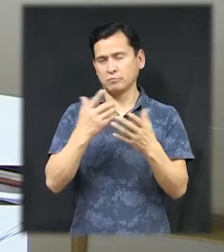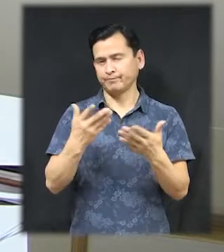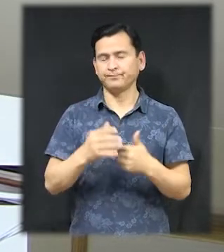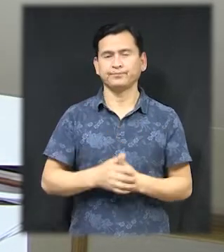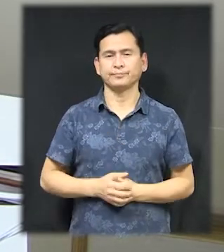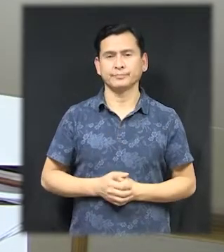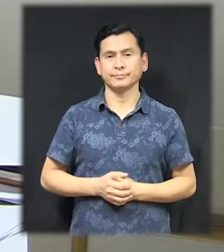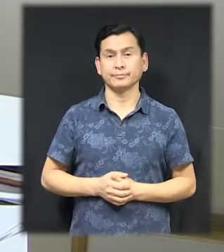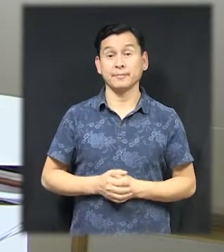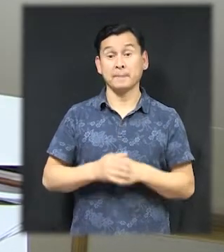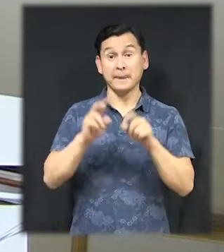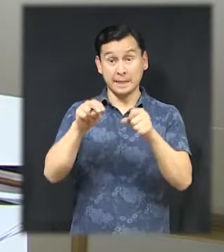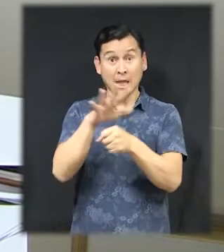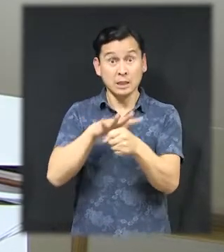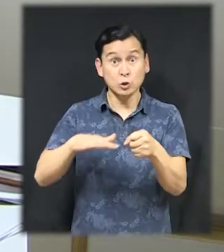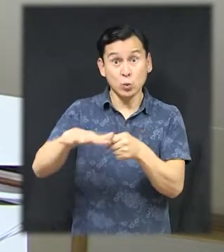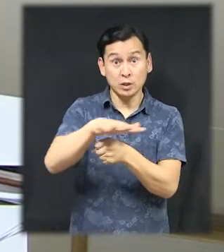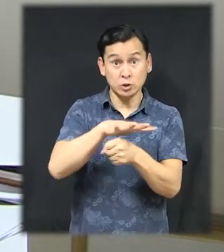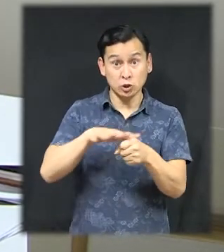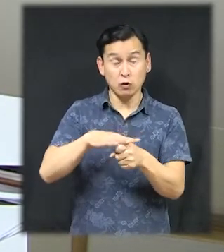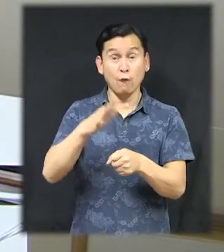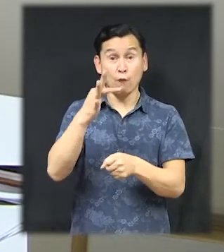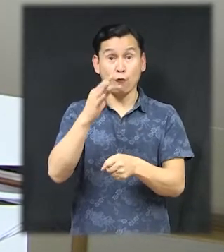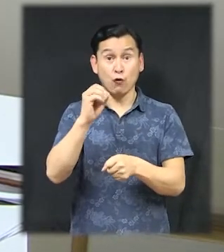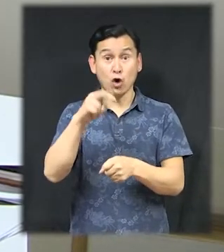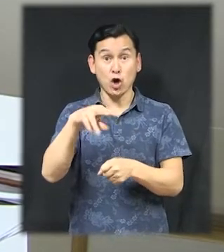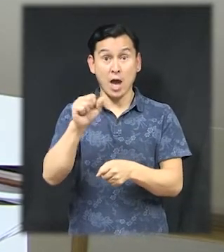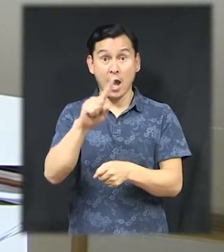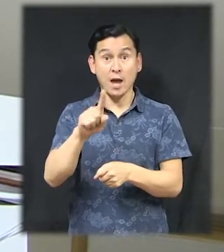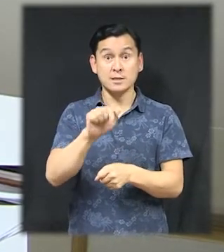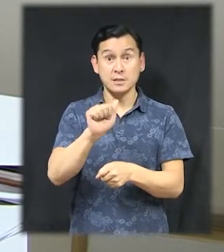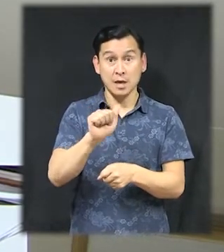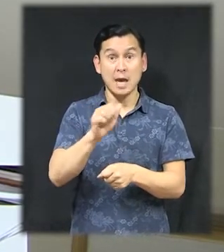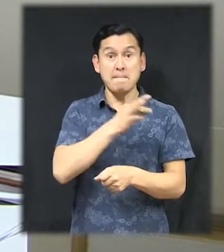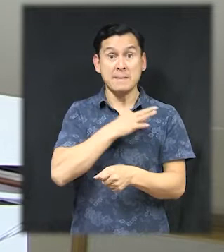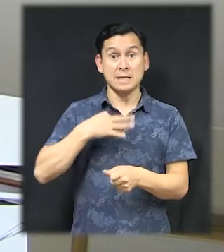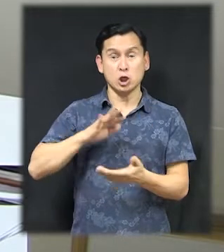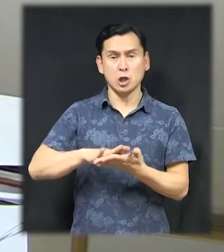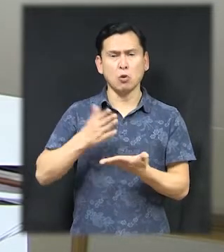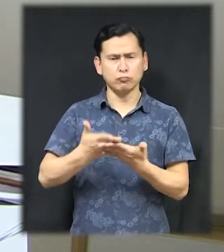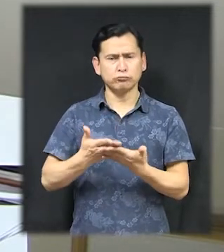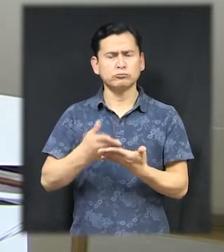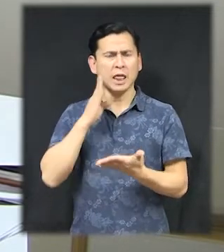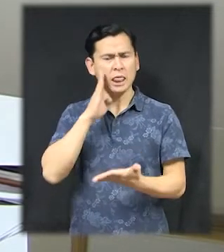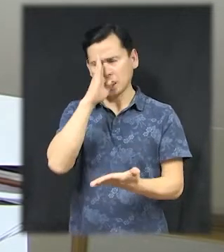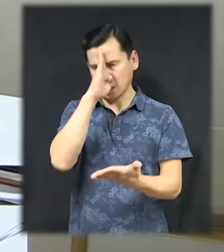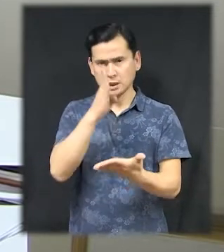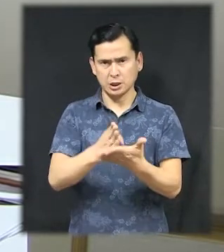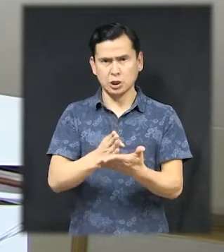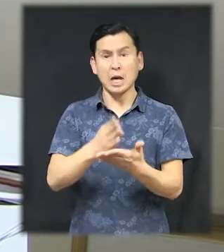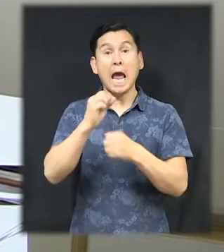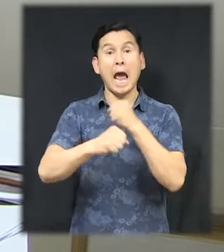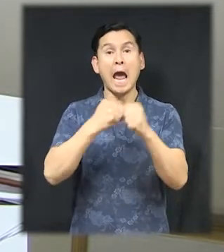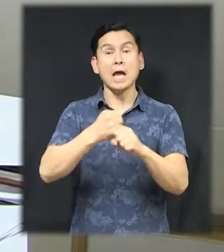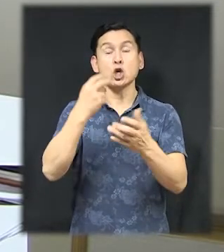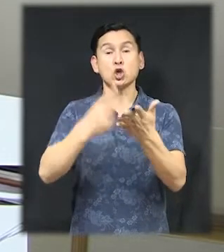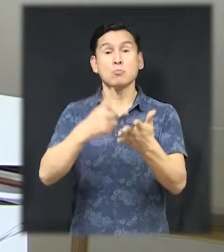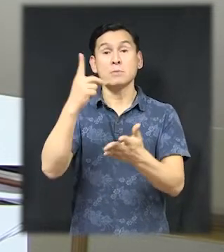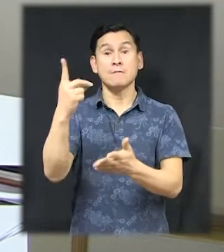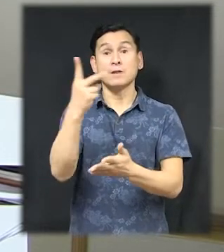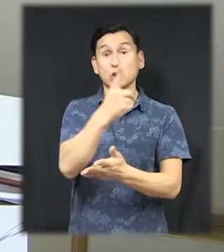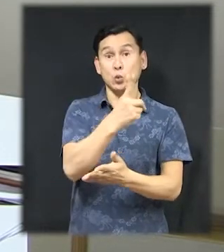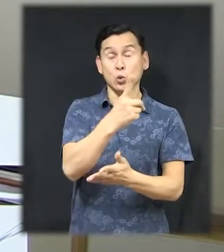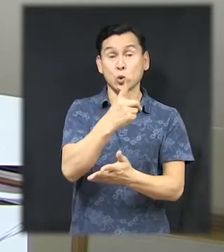ejercicio 2021, que como ustedes ya les dije no se cumplió, se consideró como base para la construcción del presupuesto del presente